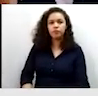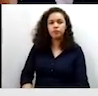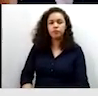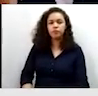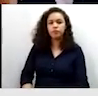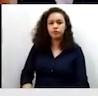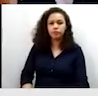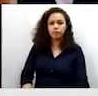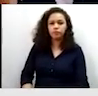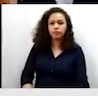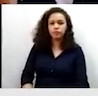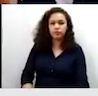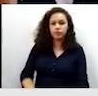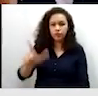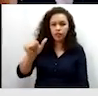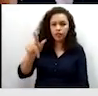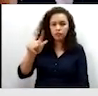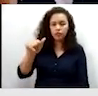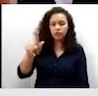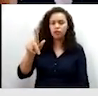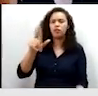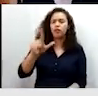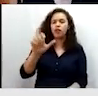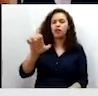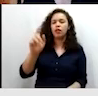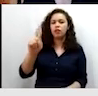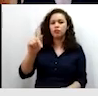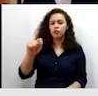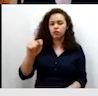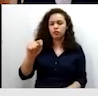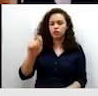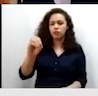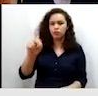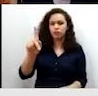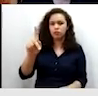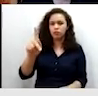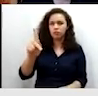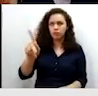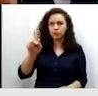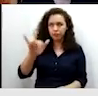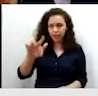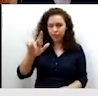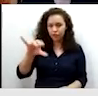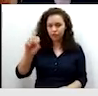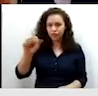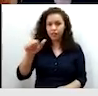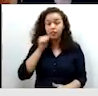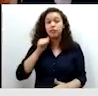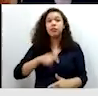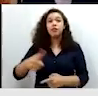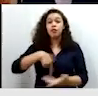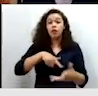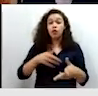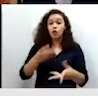Pues aquí la leptospirosis, pues es lo que les decía. Por eso siempre es importante que mis almacenes de alimentos siempre debo